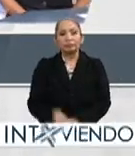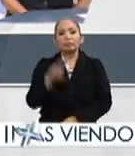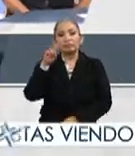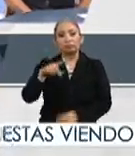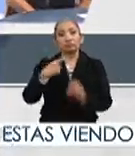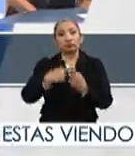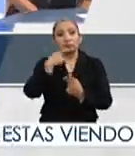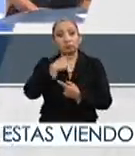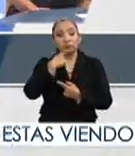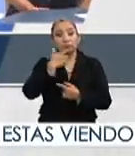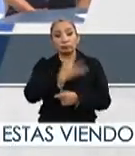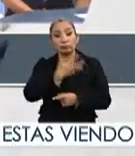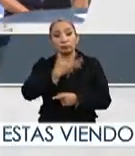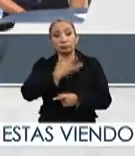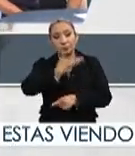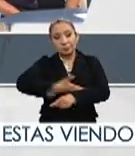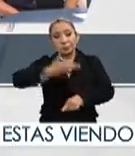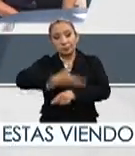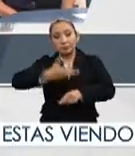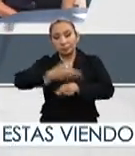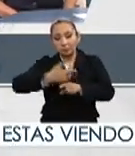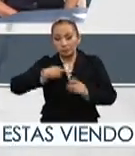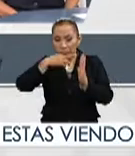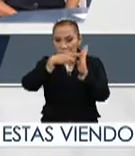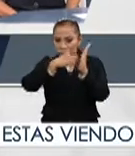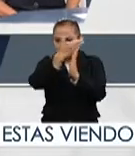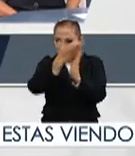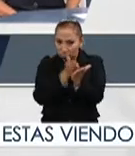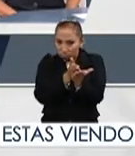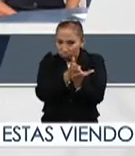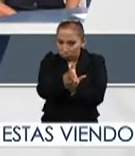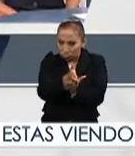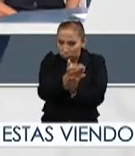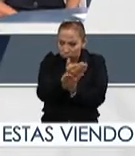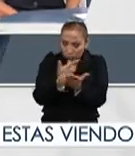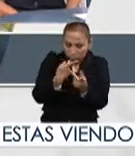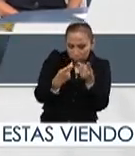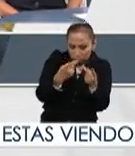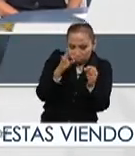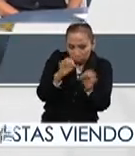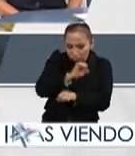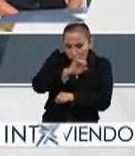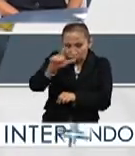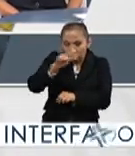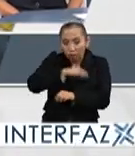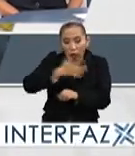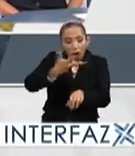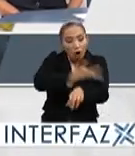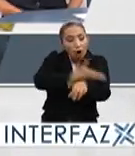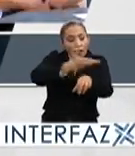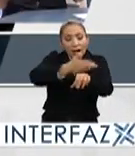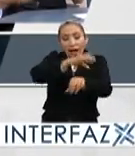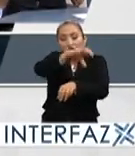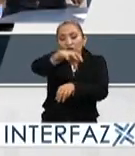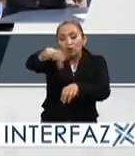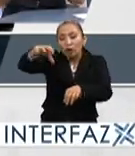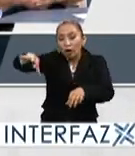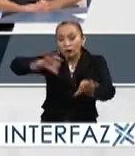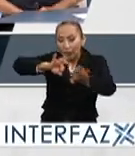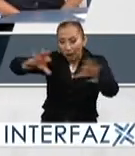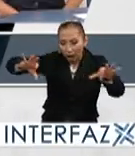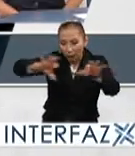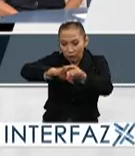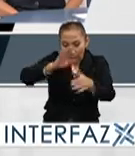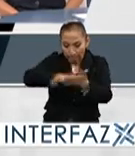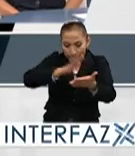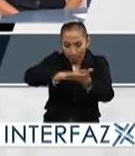Efectivamente, la Cruz Roja ahorita lleva un proceso de alineación estratégica, y de una manera muy profesional todas las coordinaciones hemos estado trabajando en